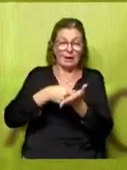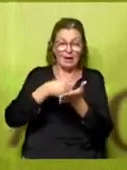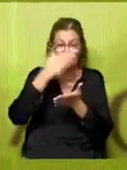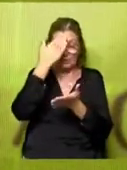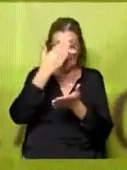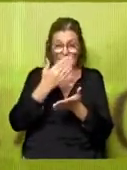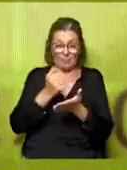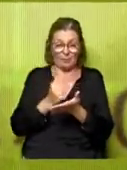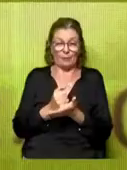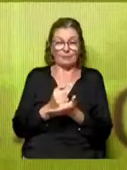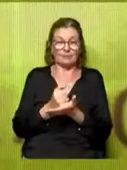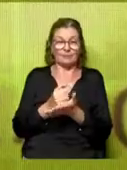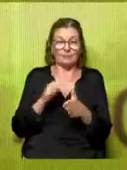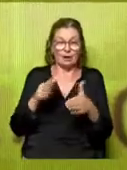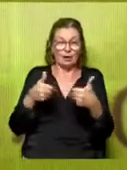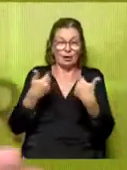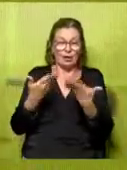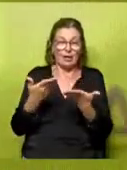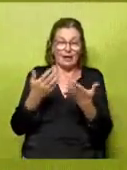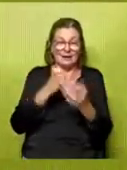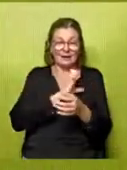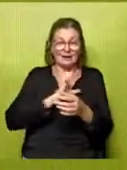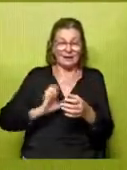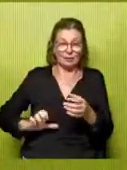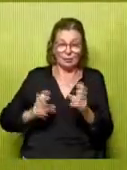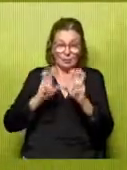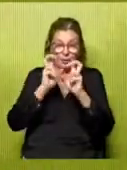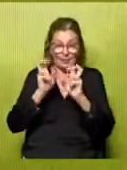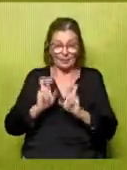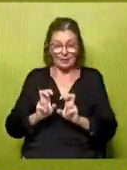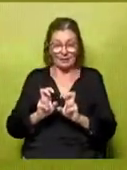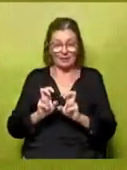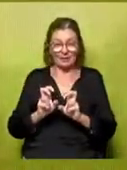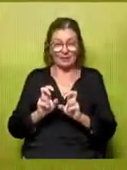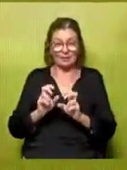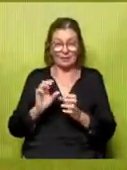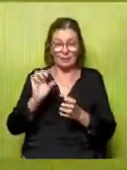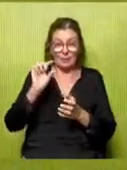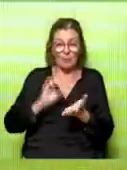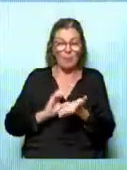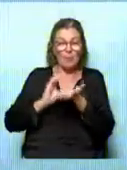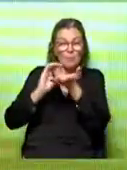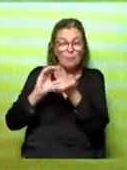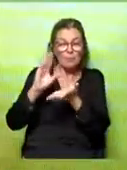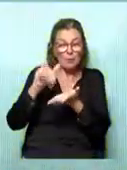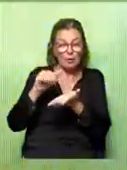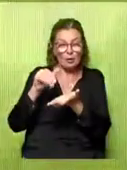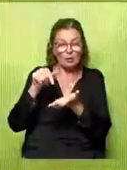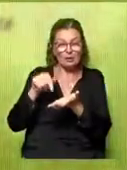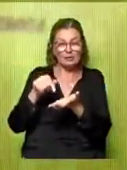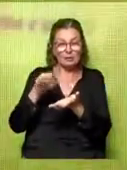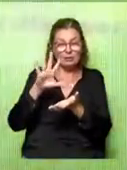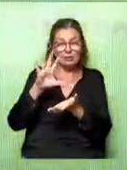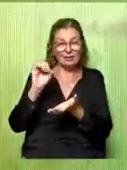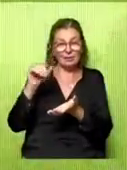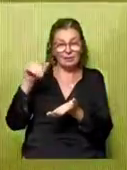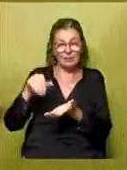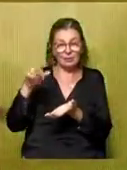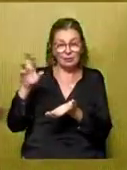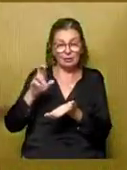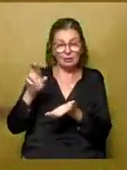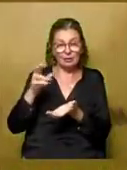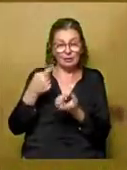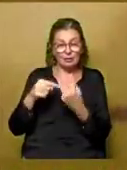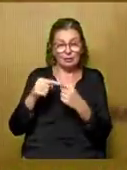que nos da el Poder Ejecutivo, hemos analizado la magra ejecución que han tenido estos 50 millones de dólares, entonces